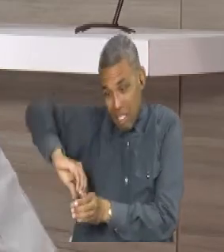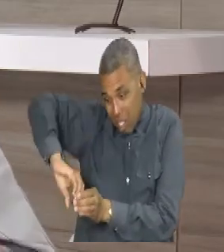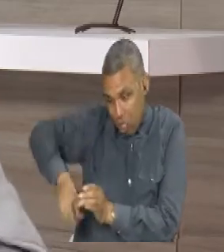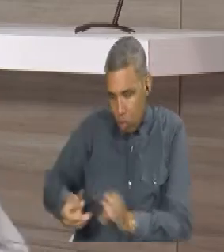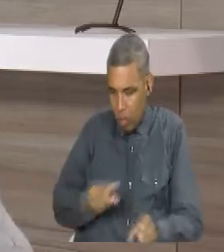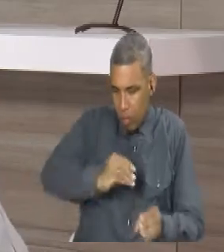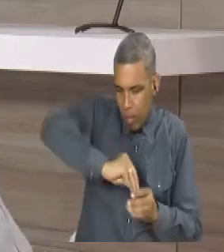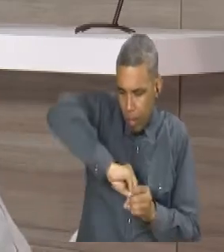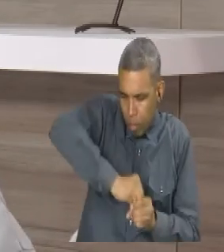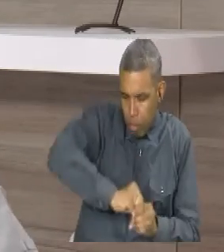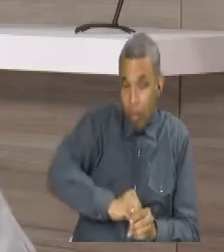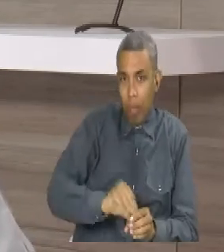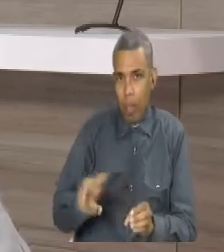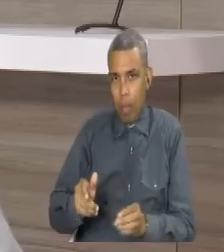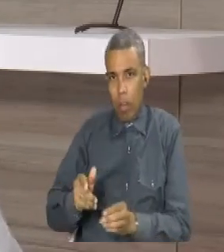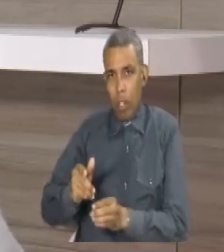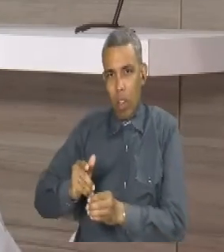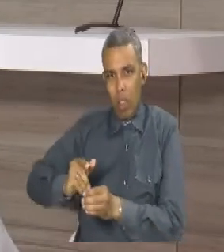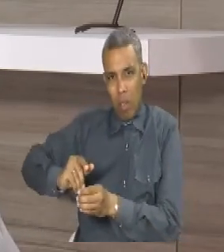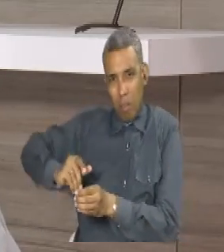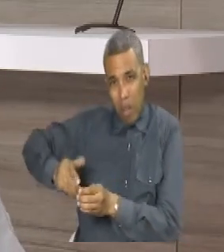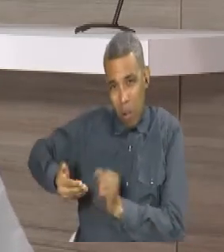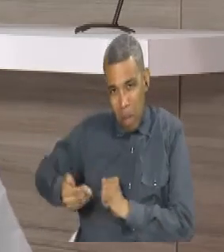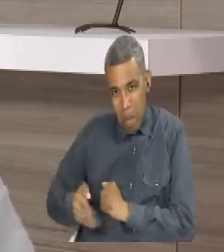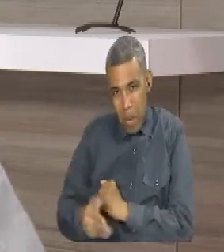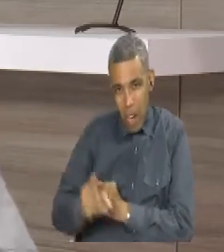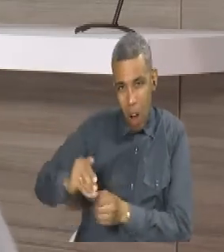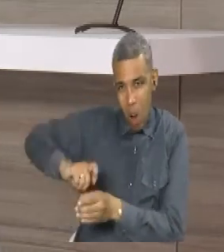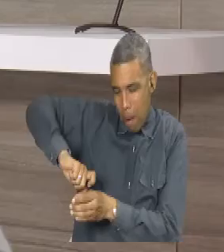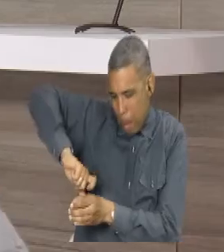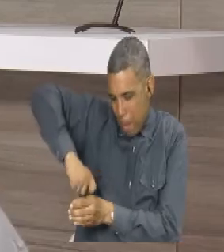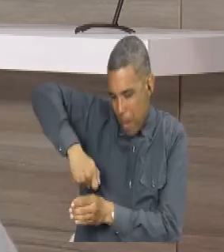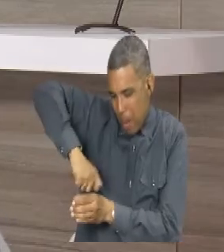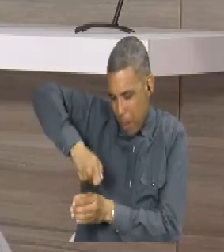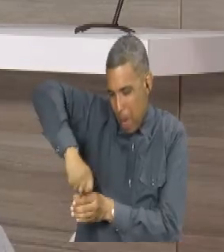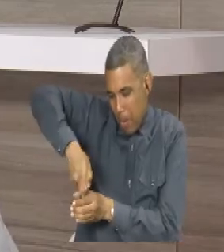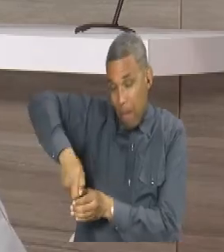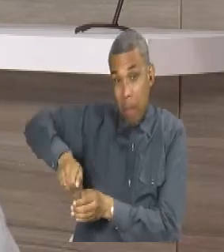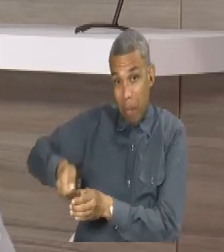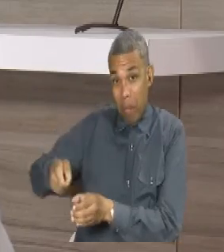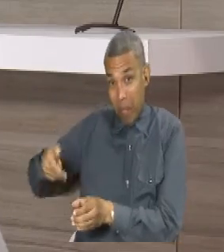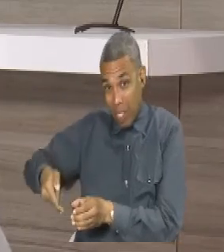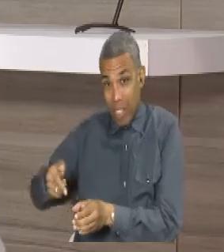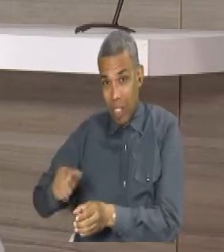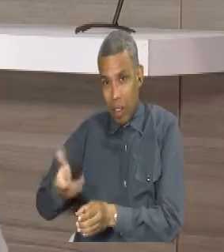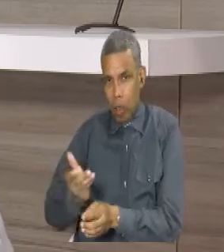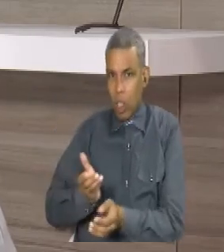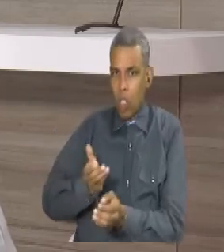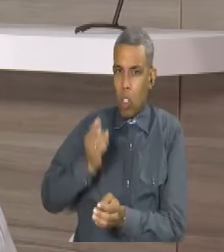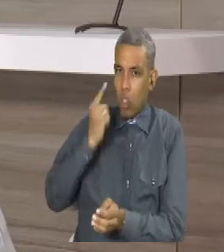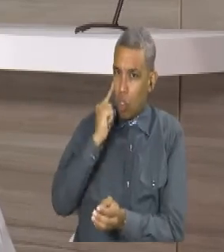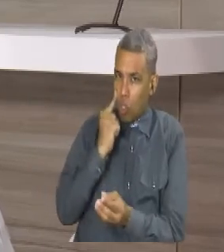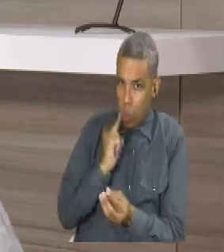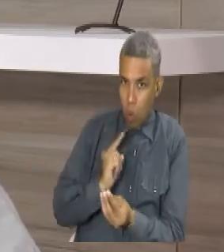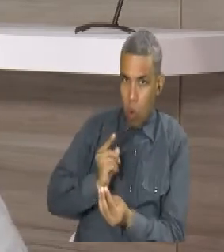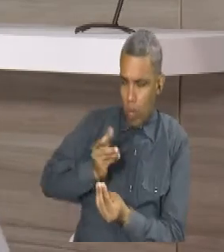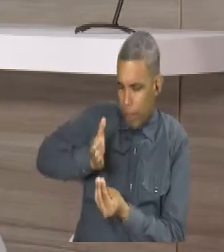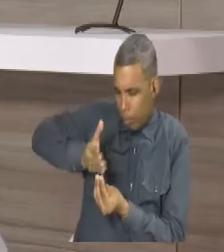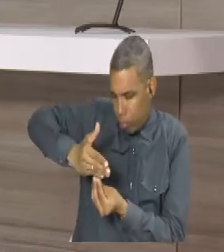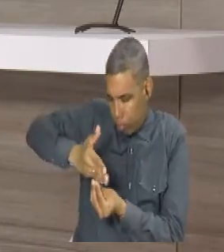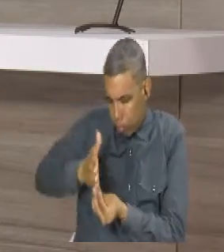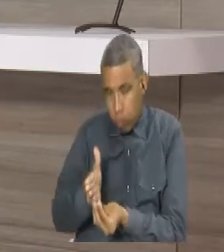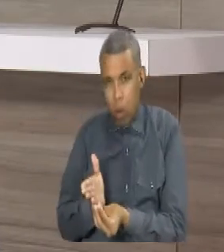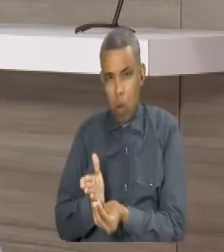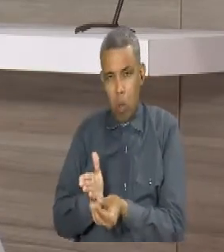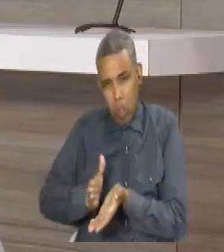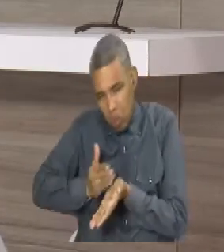atún con cebolla, tomate, aderezarla con limón, sal, pimienta y hacerlas rellenas. Y hoy tenemos una invitada especial que nos va a estar